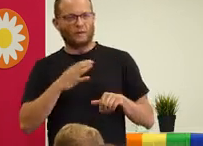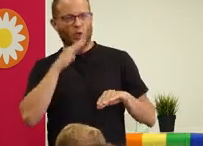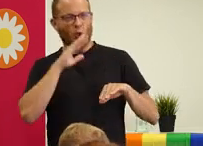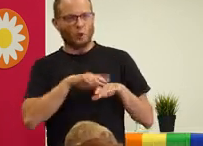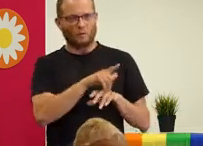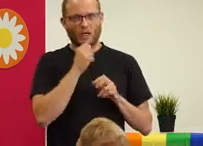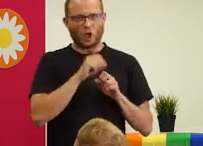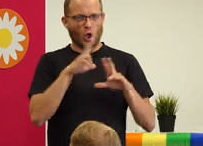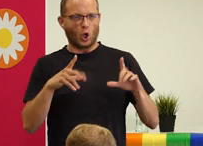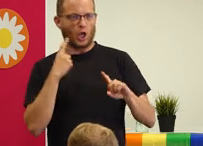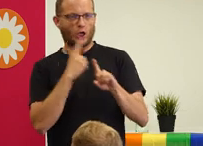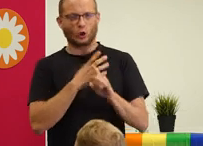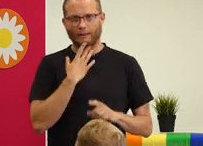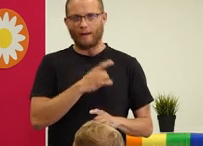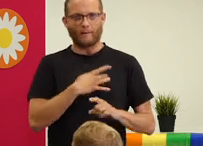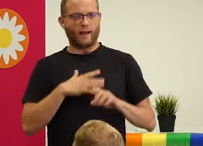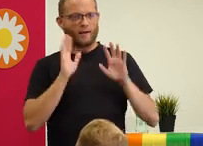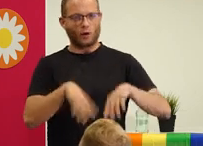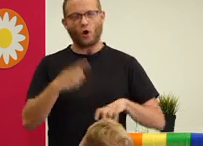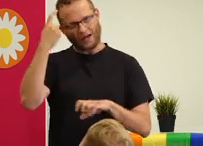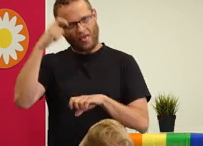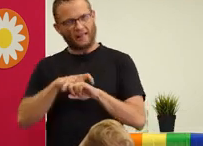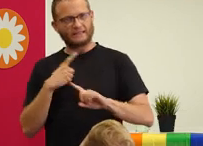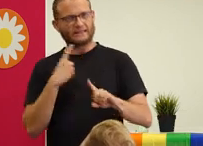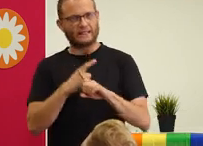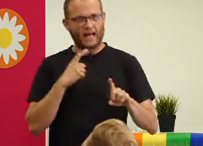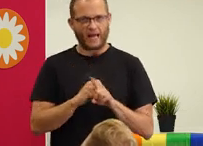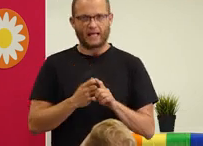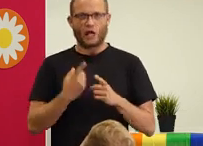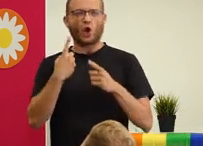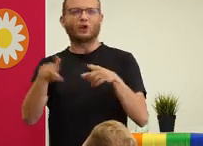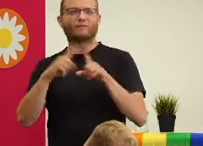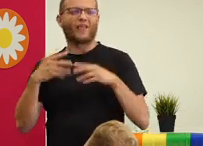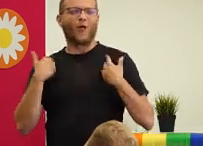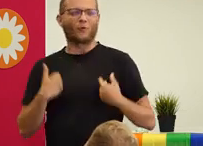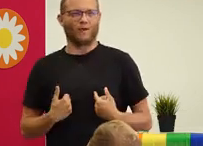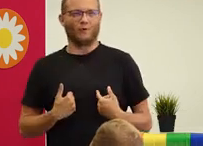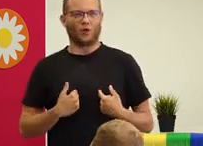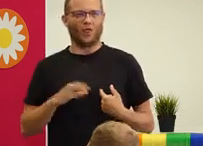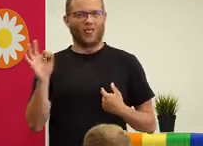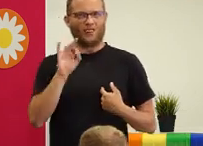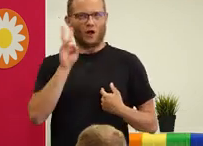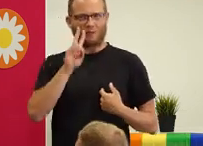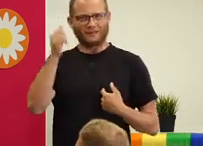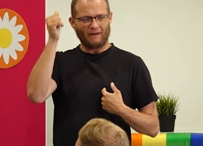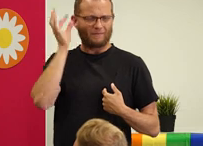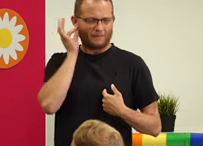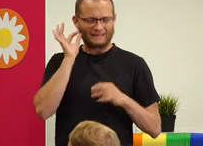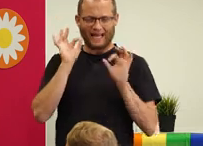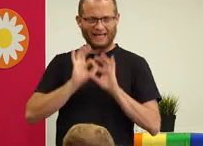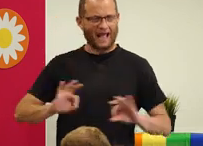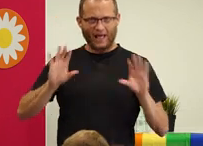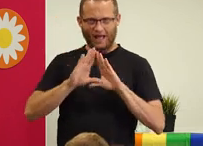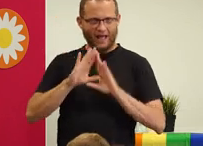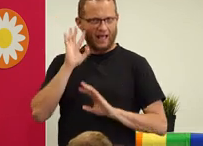pues, gordófobos, blancos, racistas, de cosificación de los cuerpos, cero perspectiva feminista, entonces bueno, también